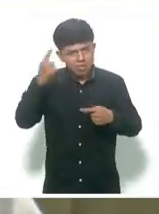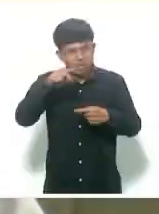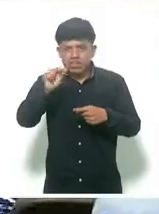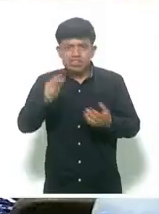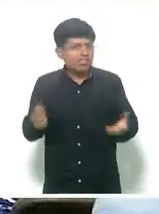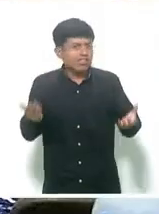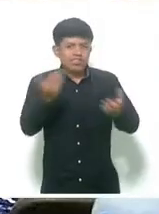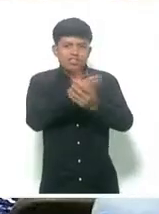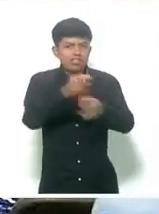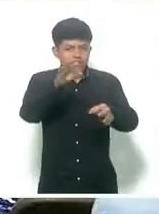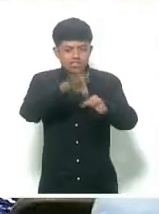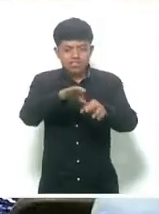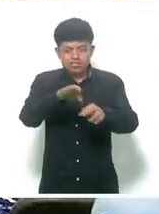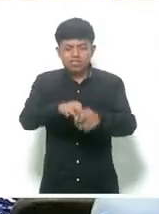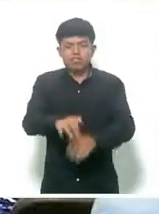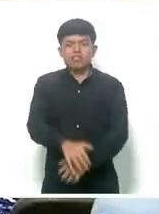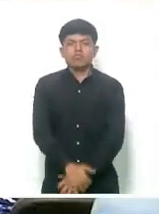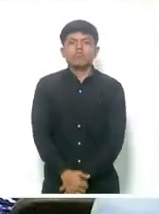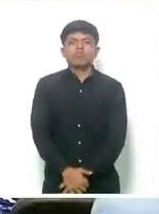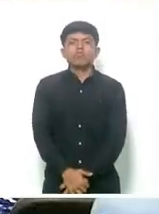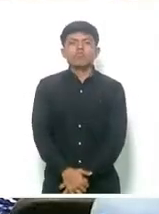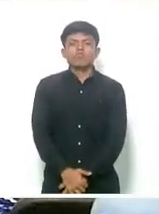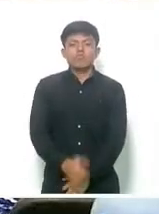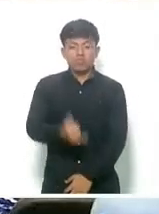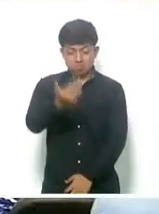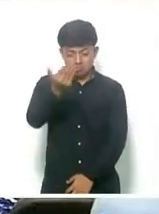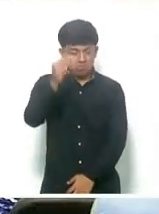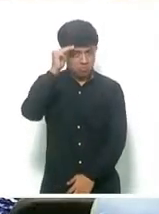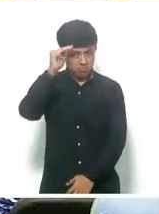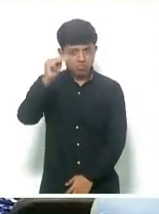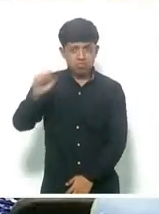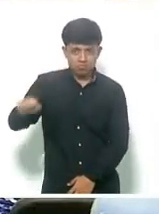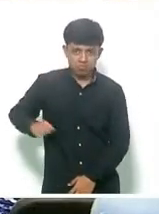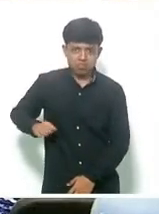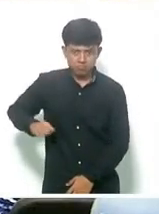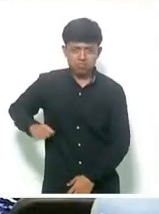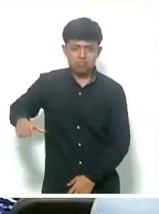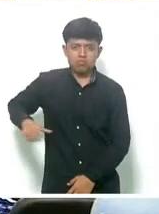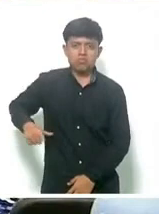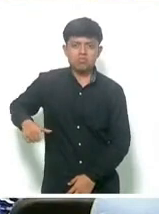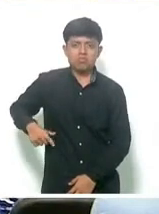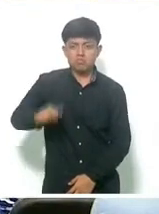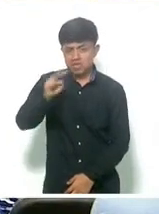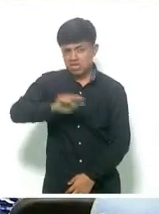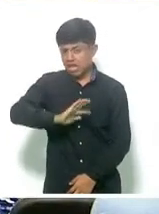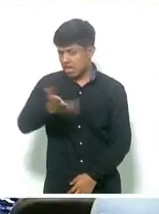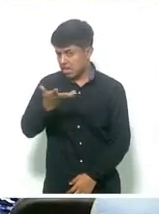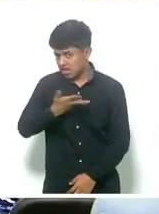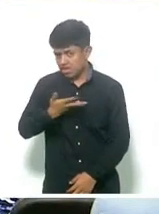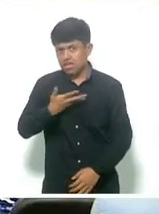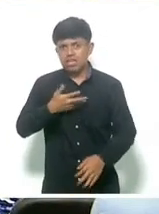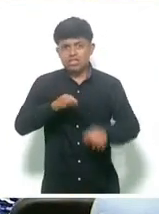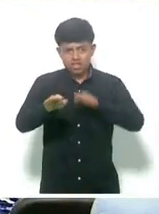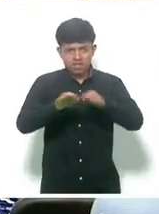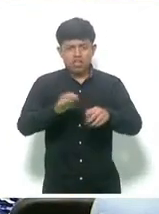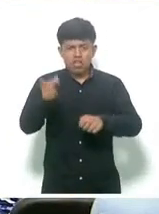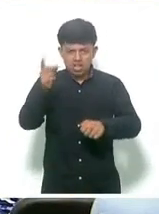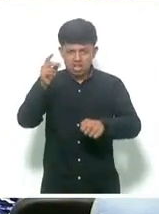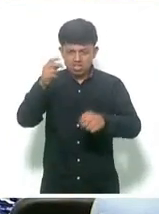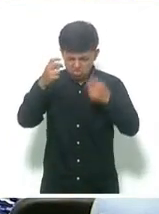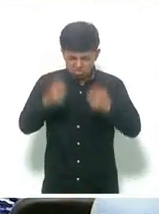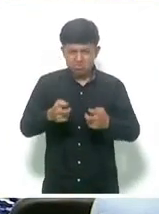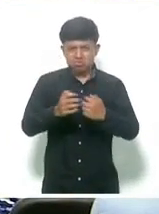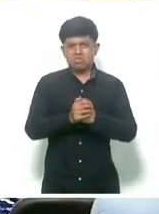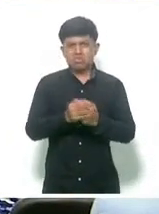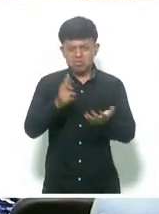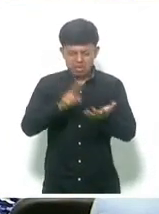urnas y estamos señor secretario de gobierno tiene toda la razón se está trabajando duro y por supuesto que se está